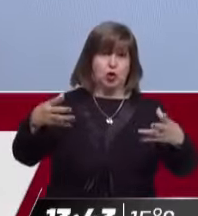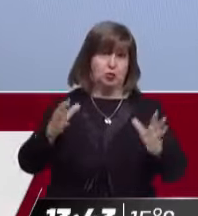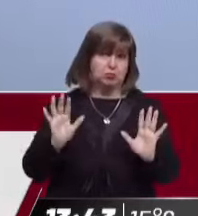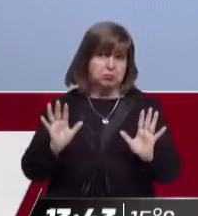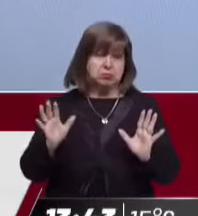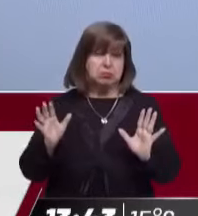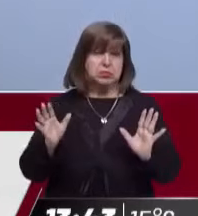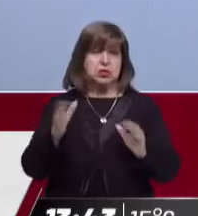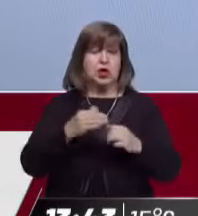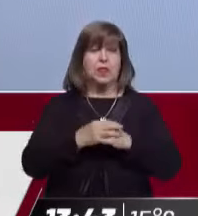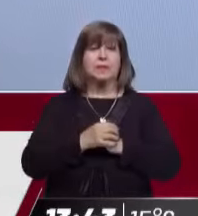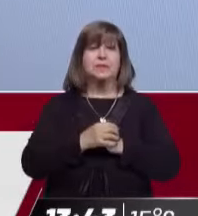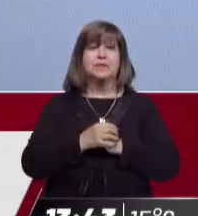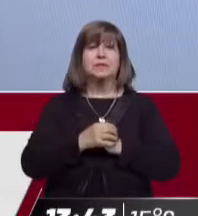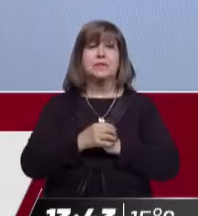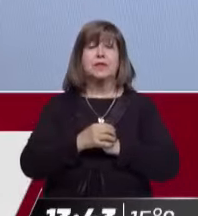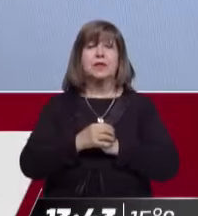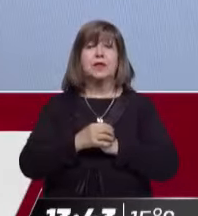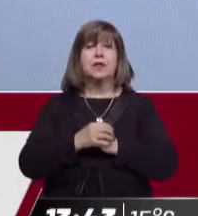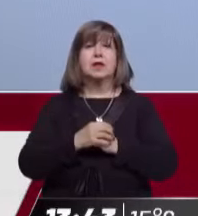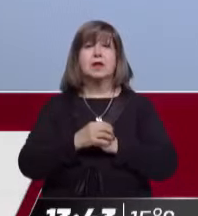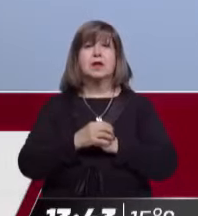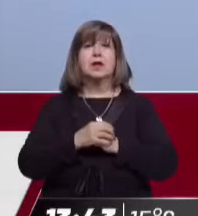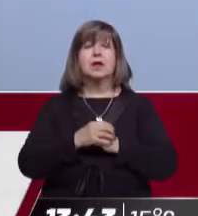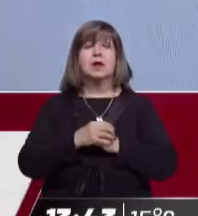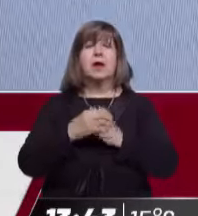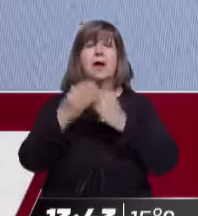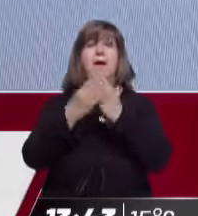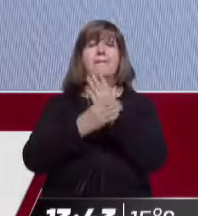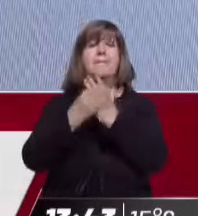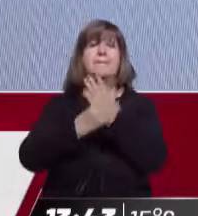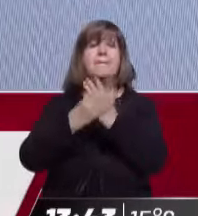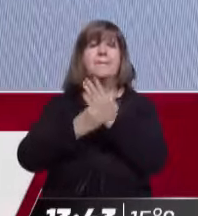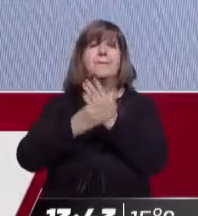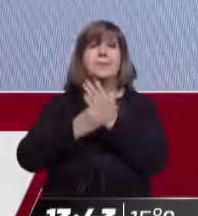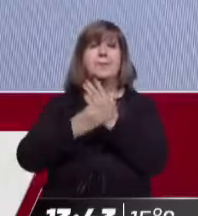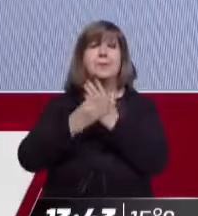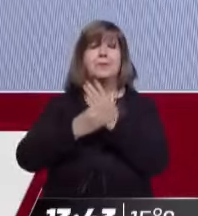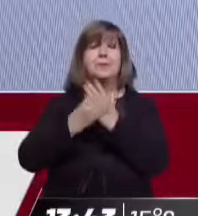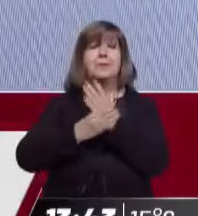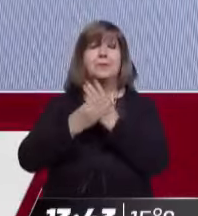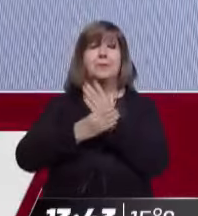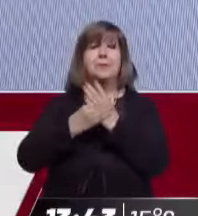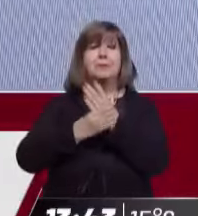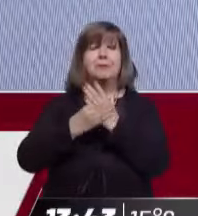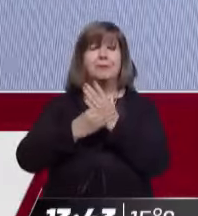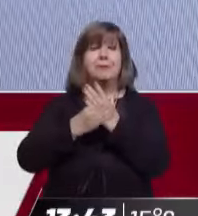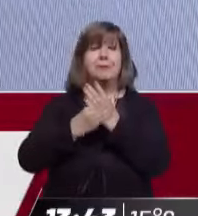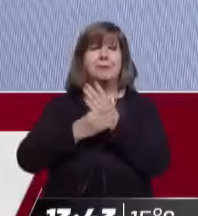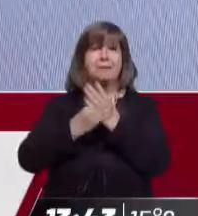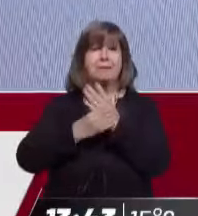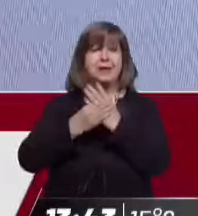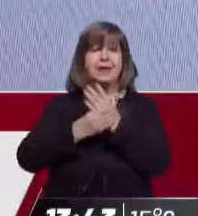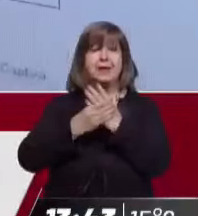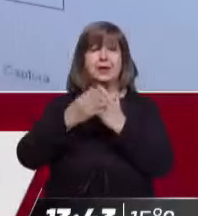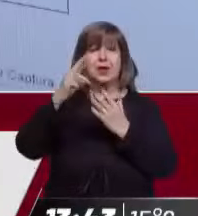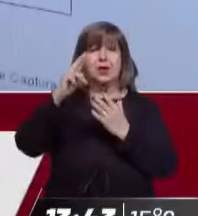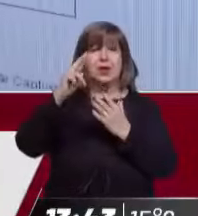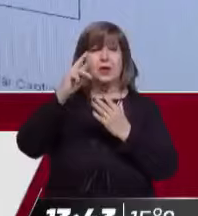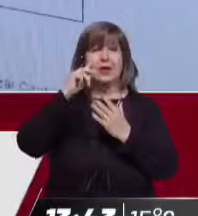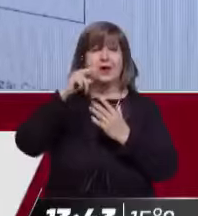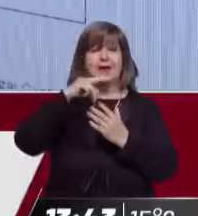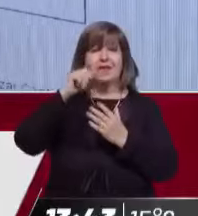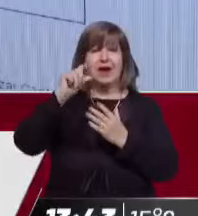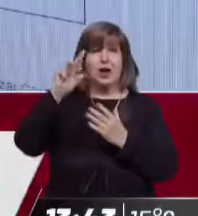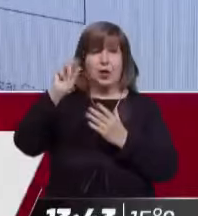El ministro Cunio Libarón ha reiterado acá en la provincia de Mendoza que está a favor de darle la domiciliaria a represores condenados a perpetua por delitos